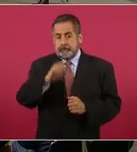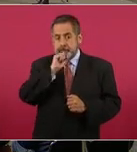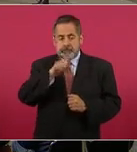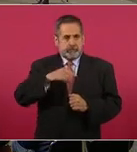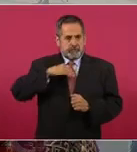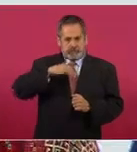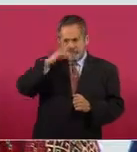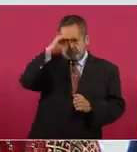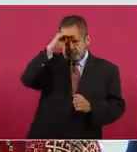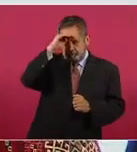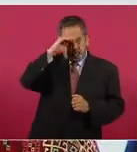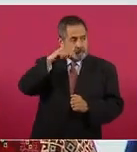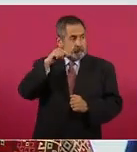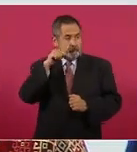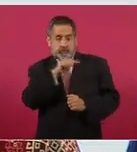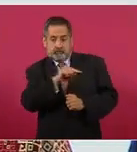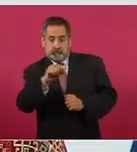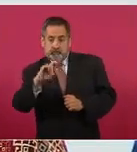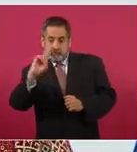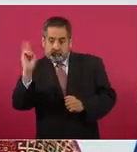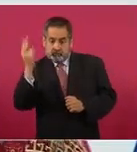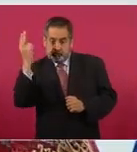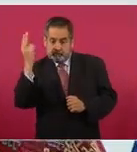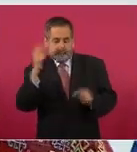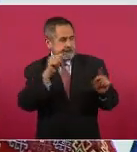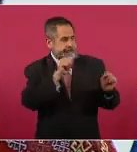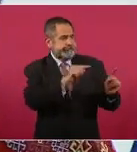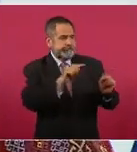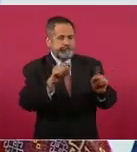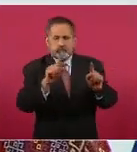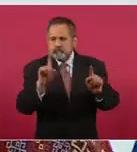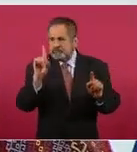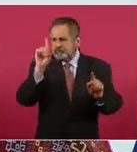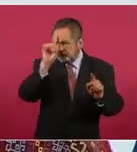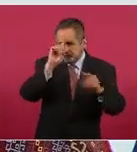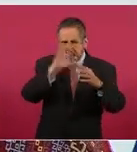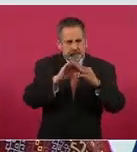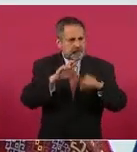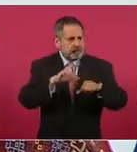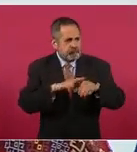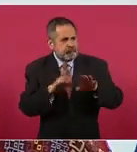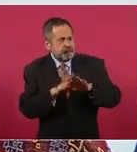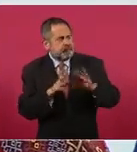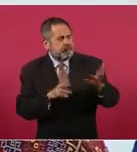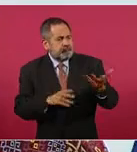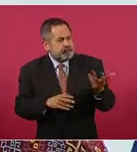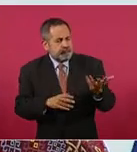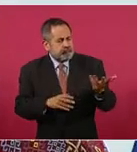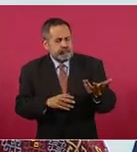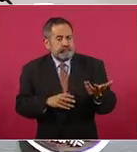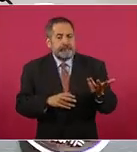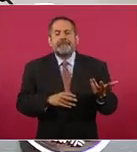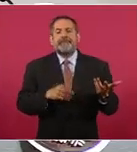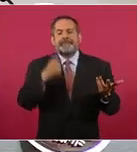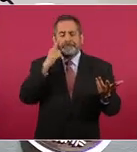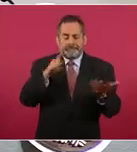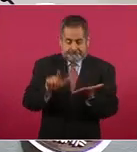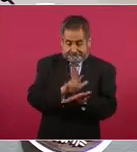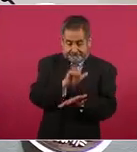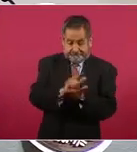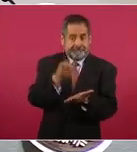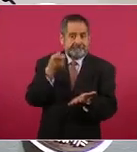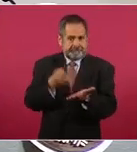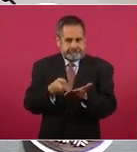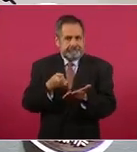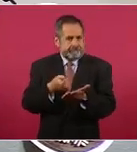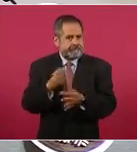las universidades de que la función de un asesor contable o jurídico es ayudarlos a cumplir la ley y